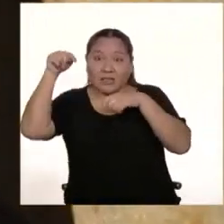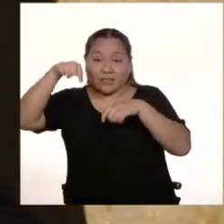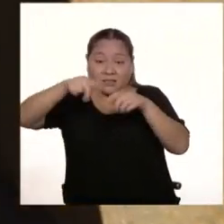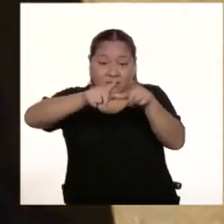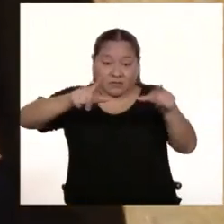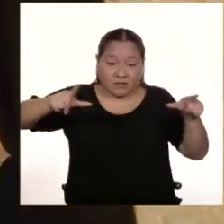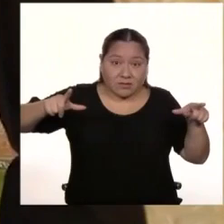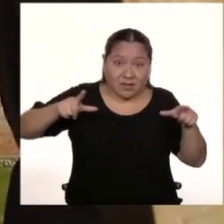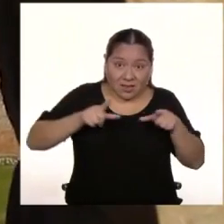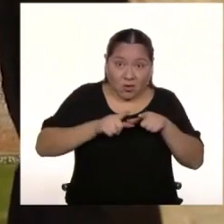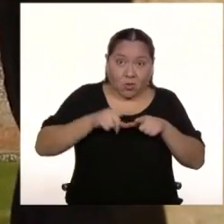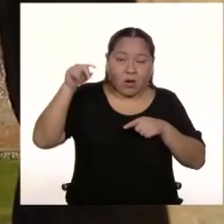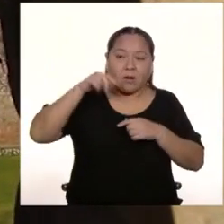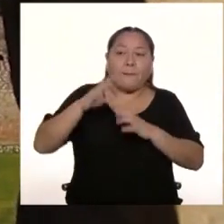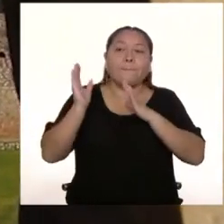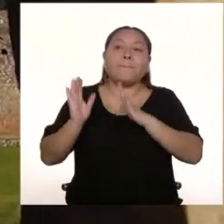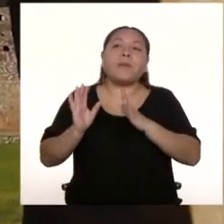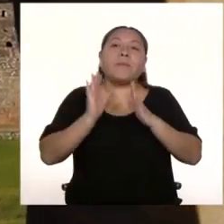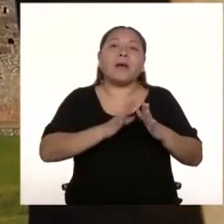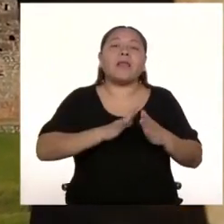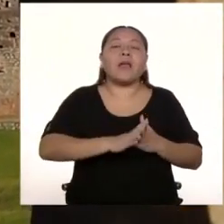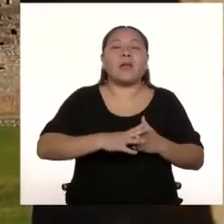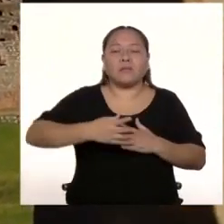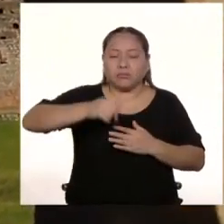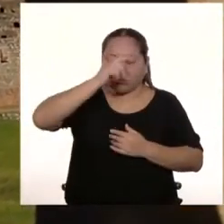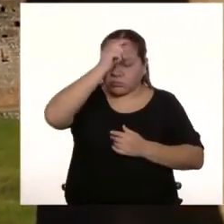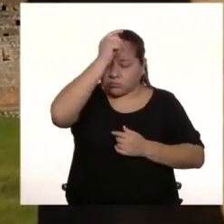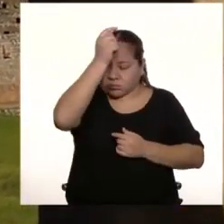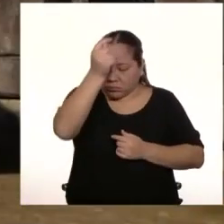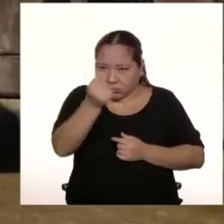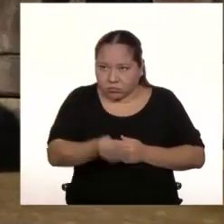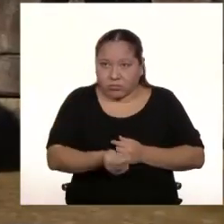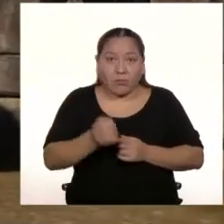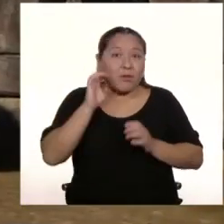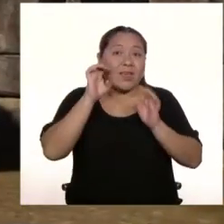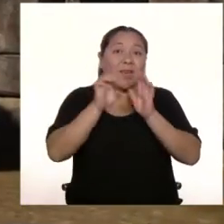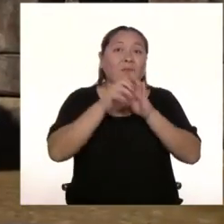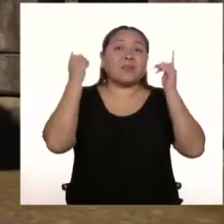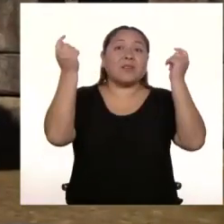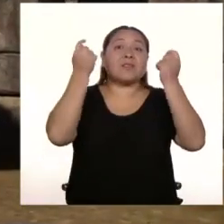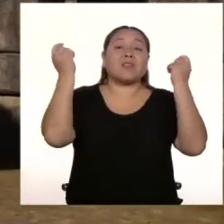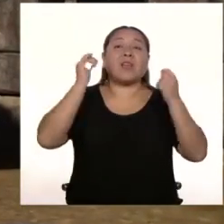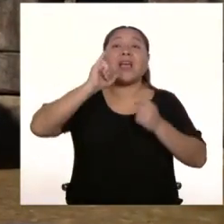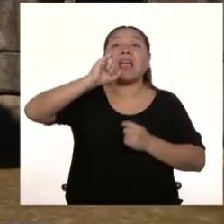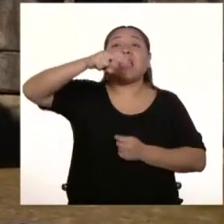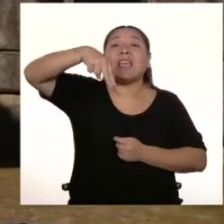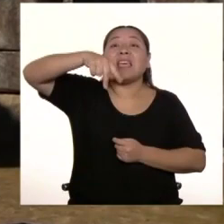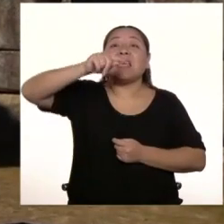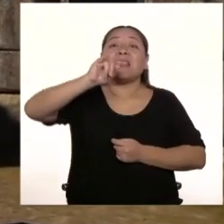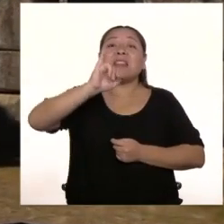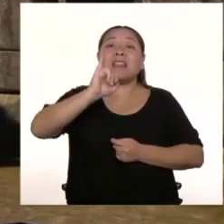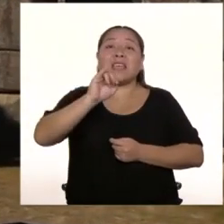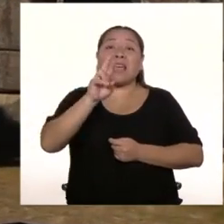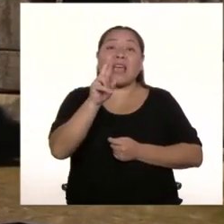ser preparada para la realización de ceremonias como el Capac Raimi o el Inti Raymi.